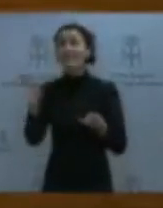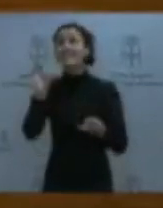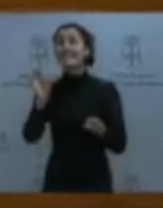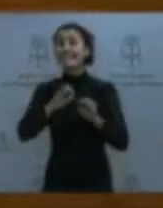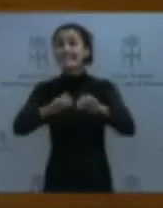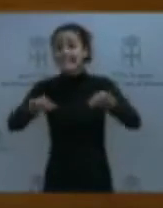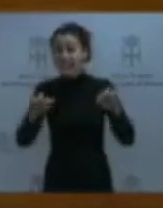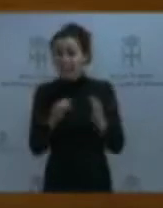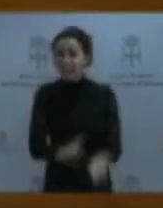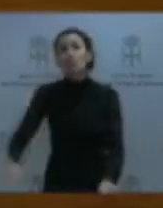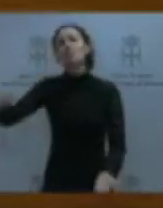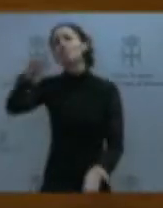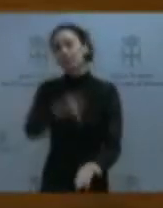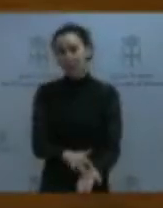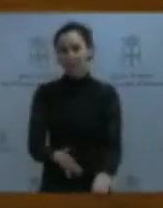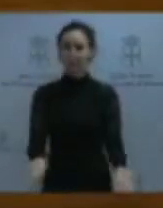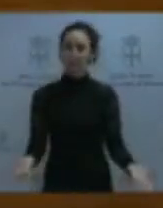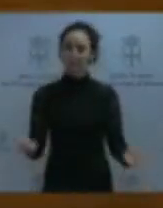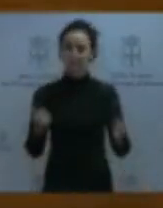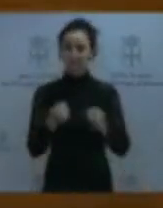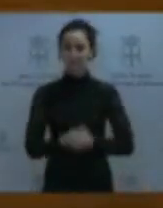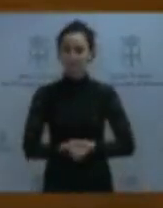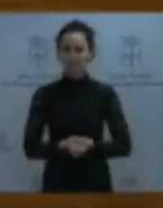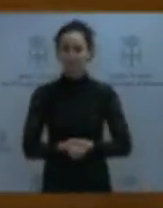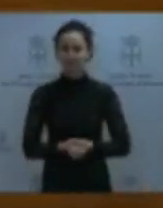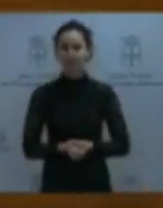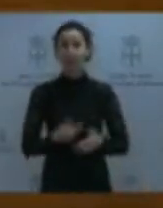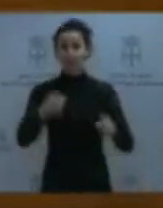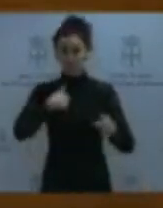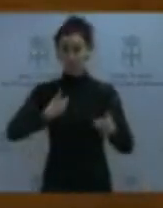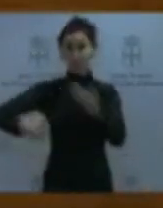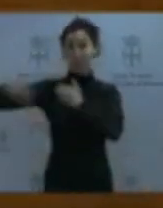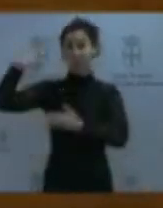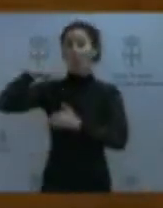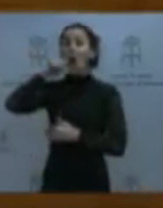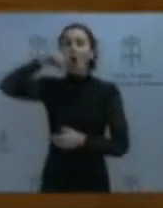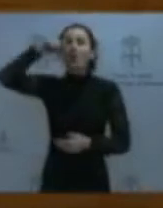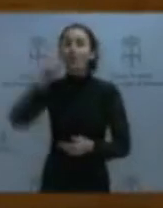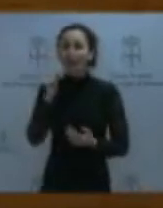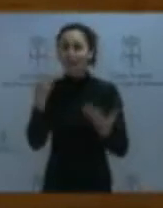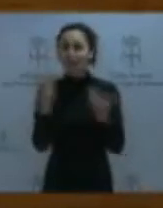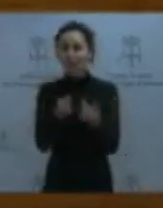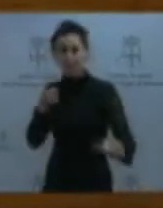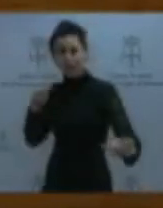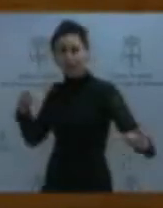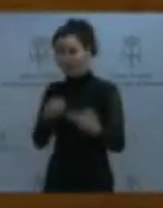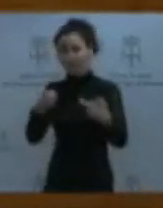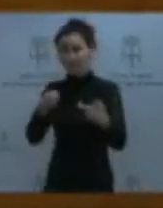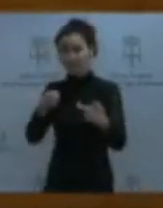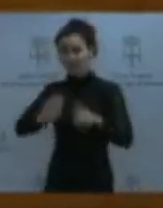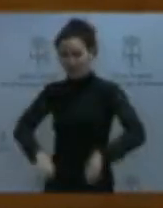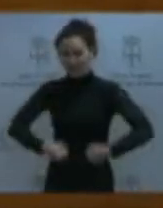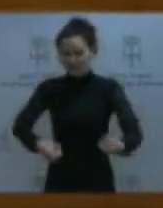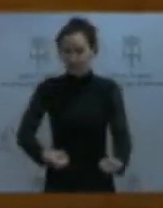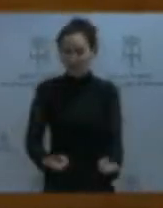ustedes se enfrentaron a... Yo no me imagino a Felipe González enfrentándose a gas natural, pero ¿cómo van a estar en